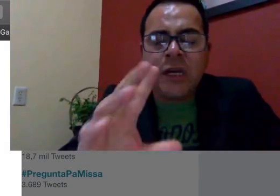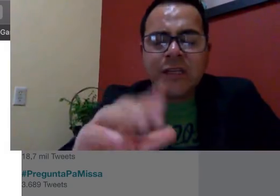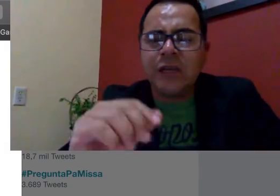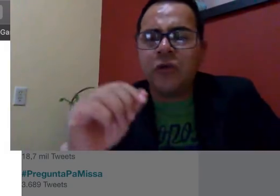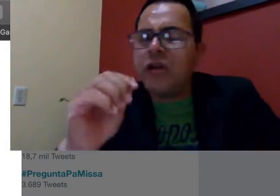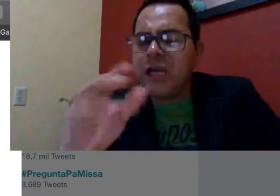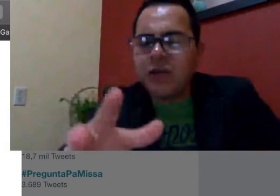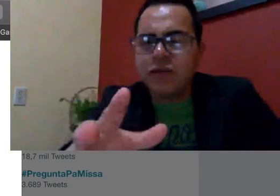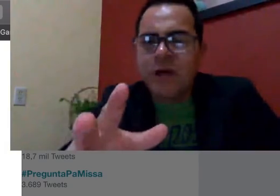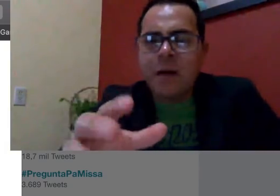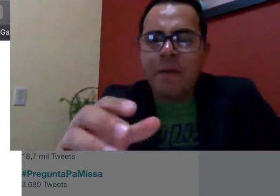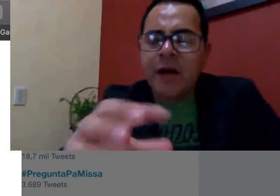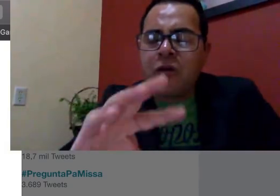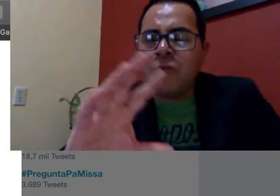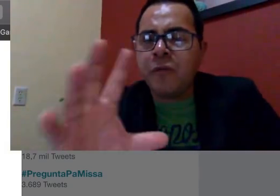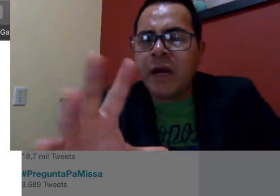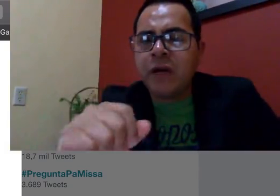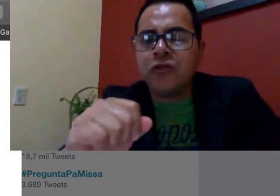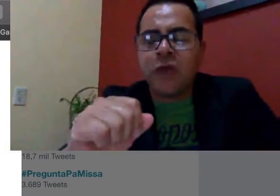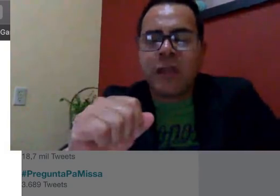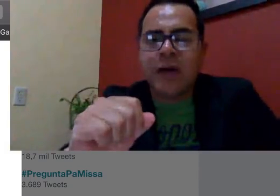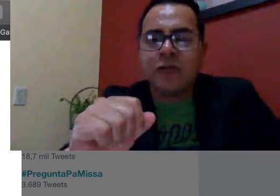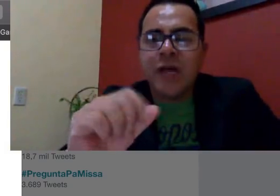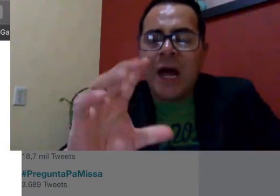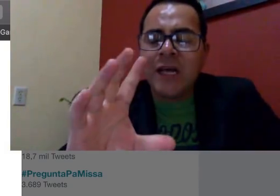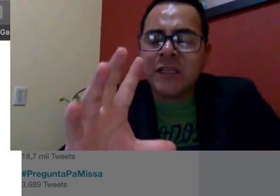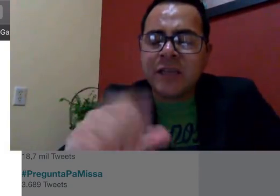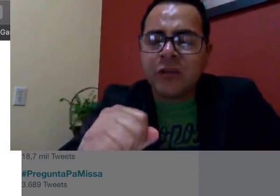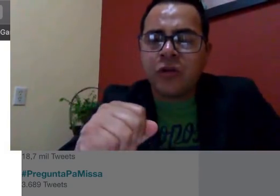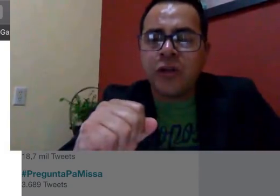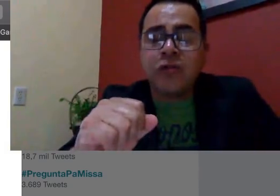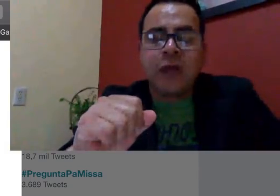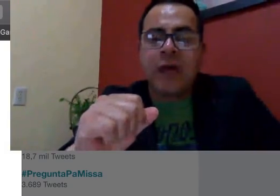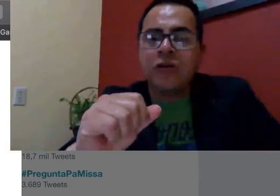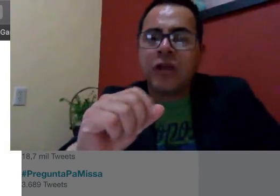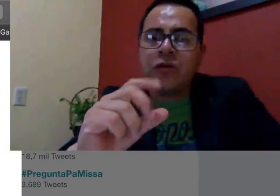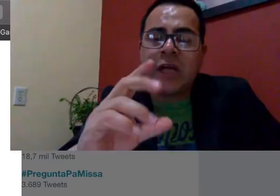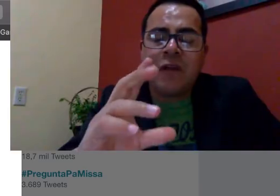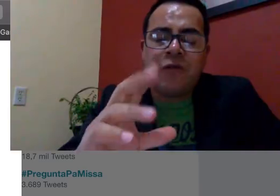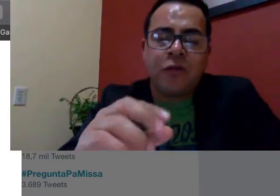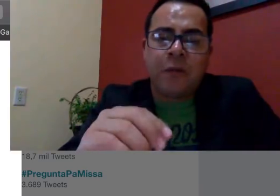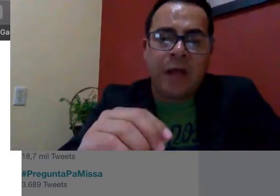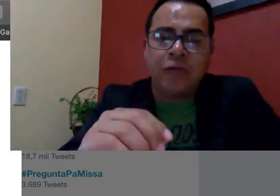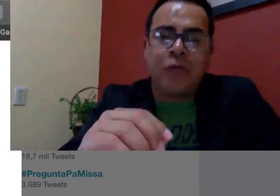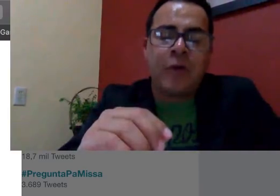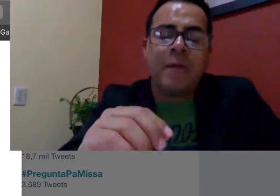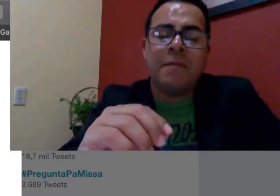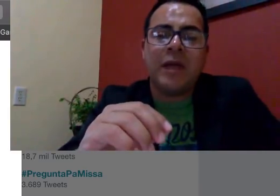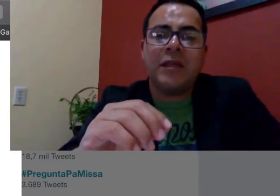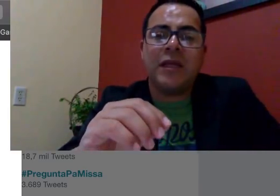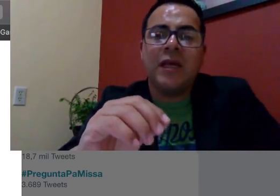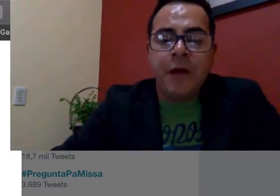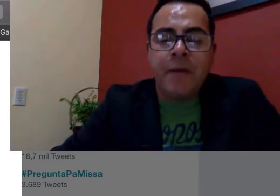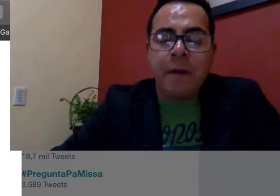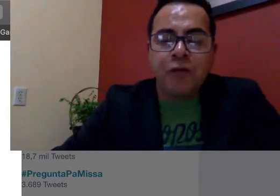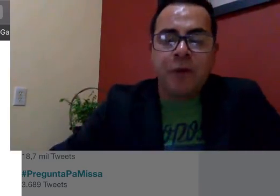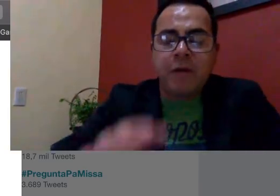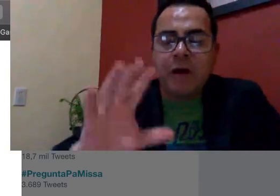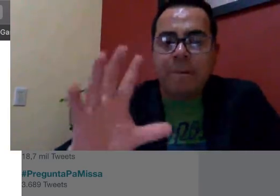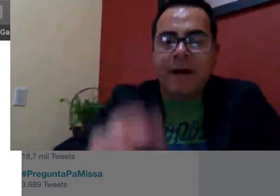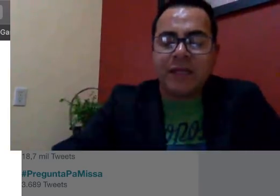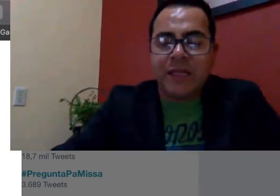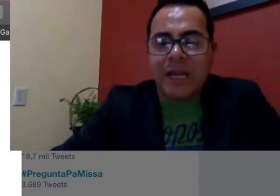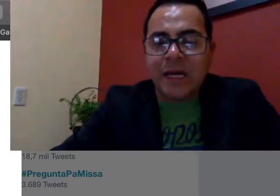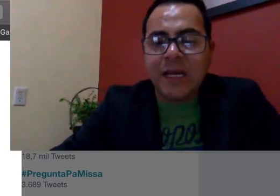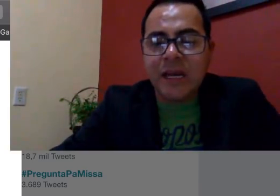videos utilizando niños para conmover a los ciudadanos, a este sector de ciudadanos que no están informados probablemente. Veamos